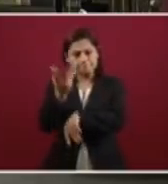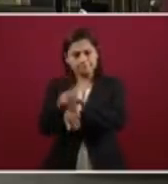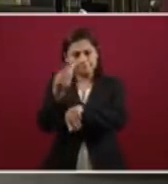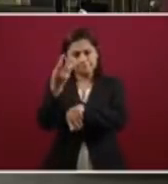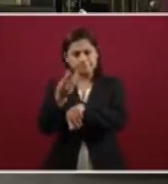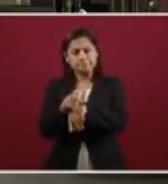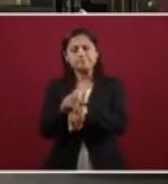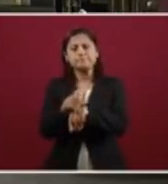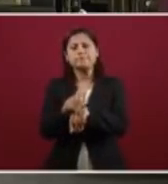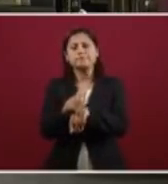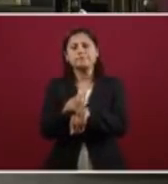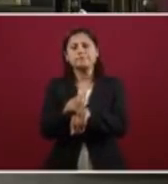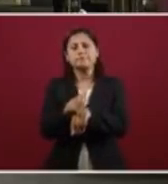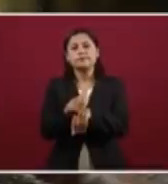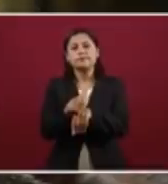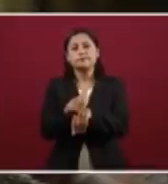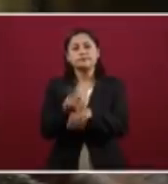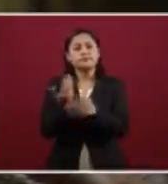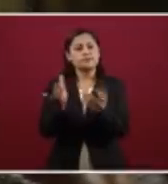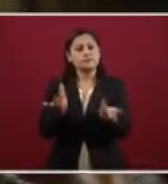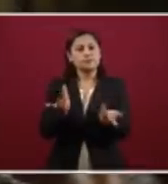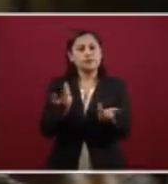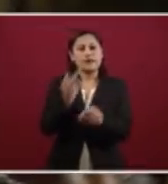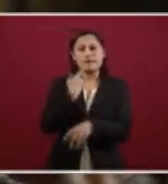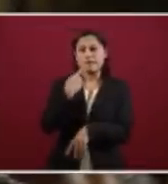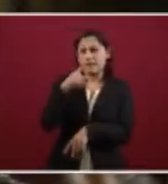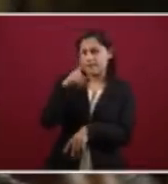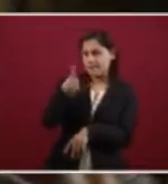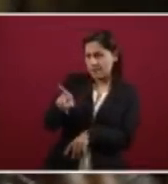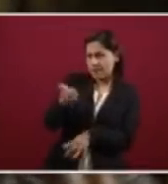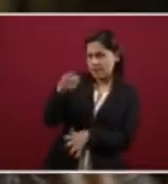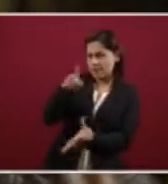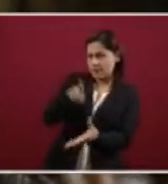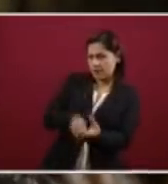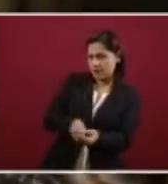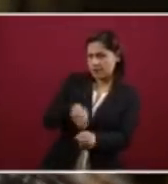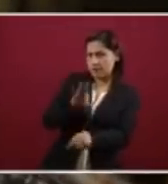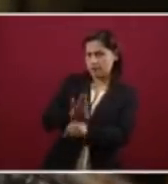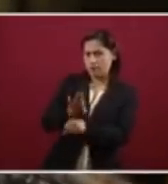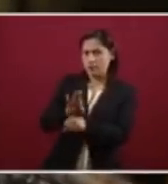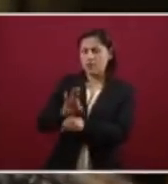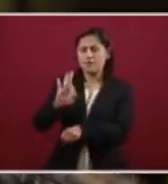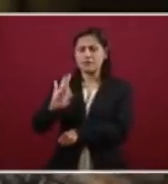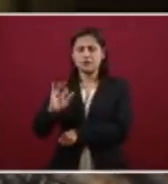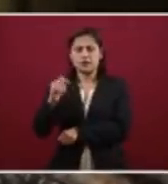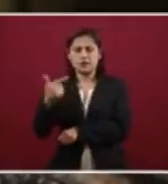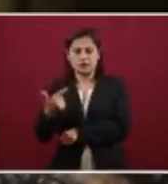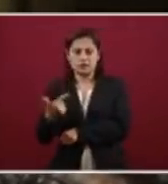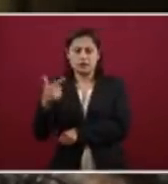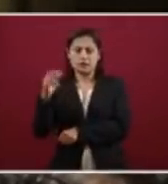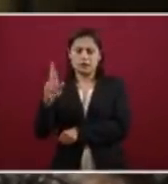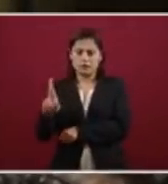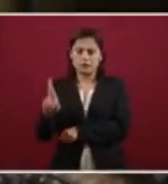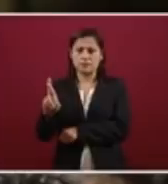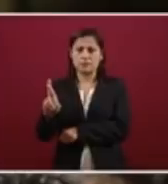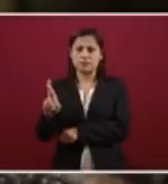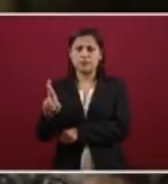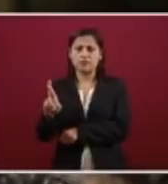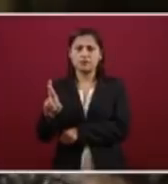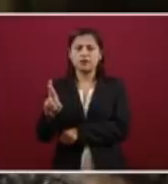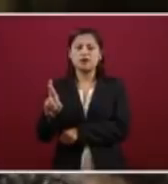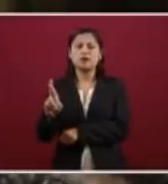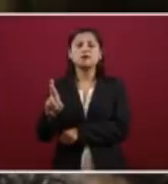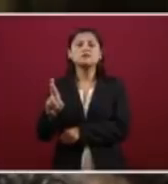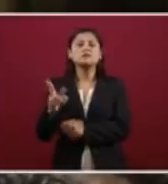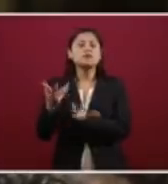demanda que hayan puesto en la Fiscalía General de la República? ¿Por cuánto sería el monto de recursos perdidos? ¿Cómo